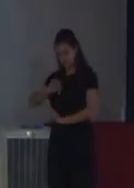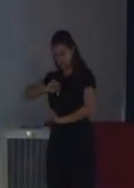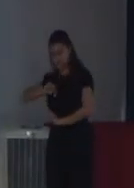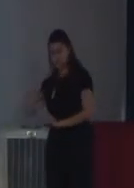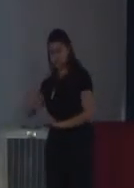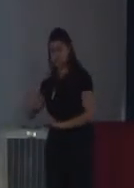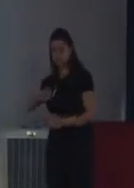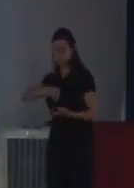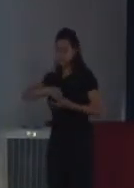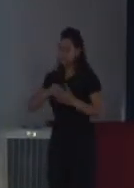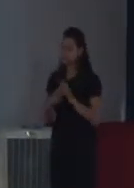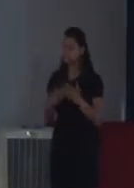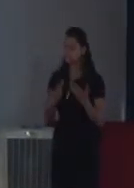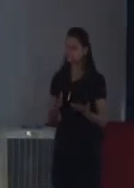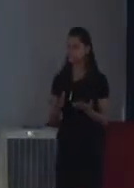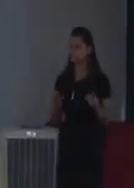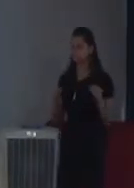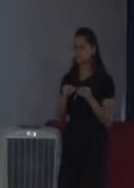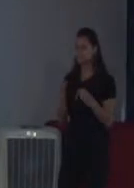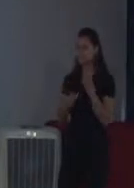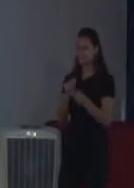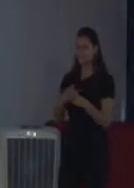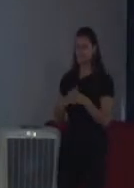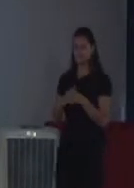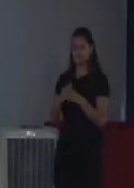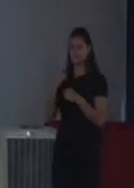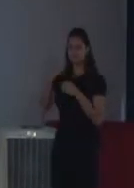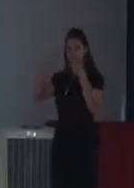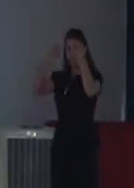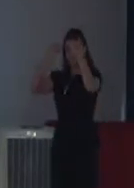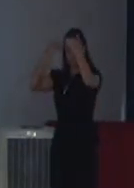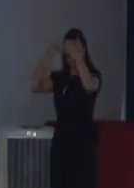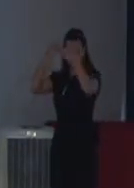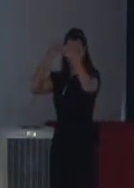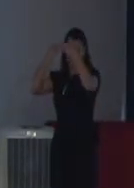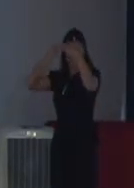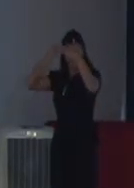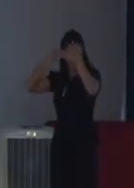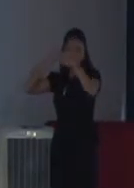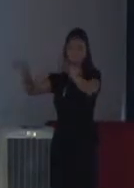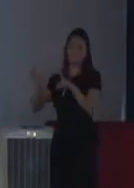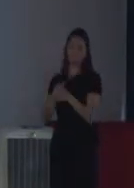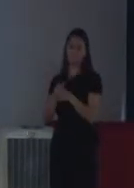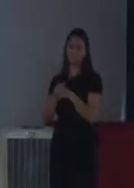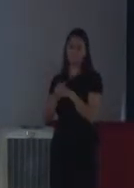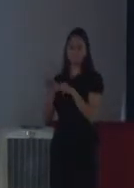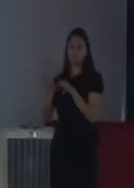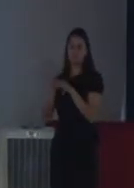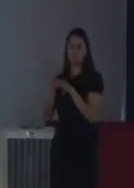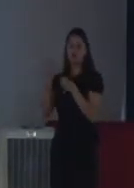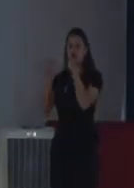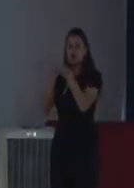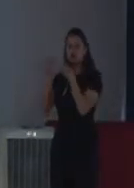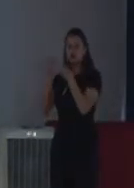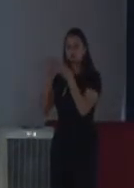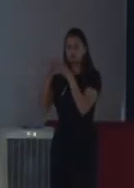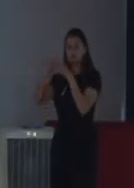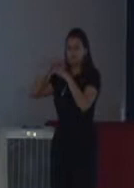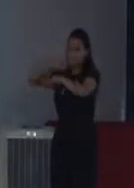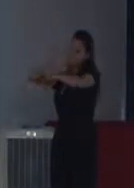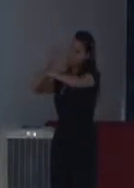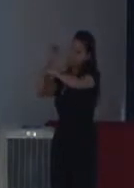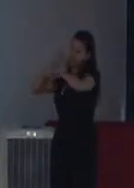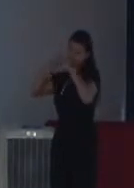derechos, ¿sí?, implica también hacerle huecos a esos muros que tenemos nosotros en la cabeza, ¿sí? O sea, abrirle ventanas